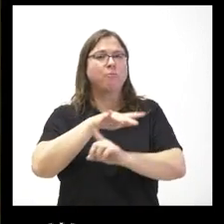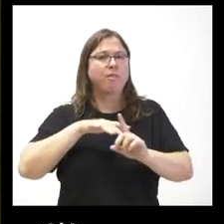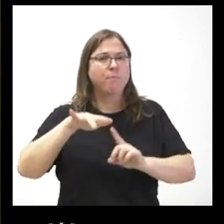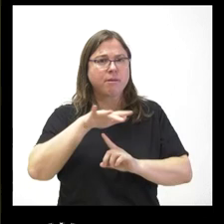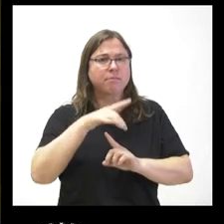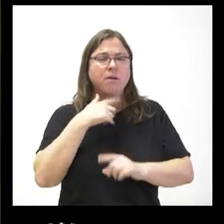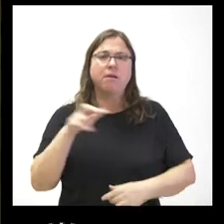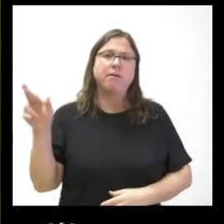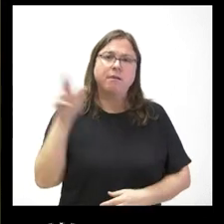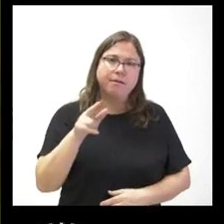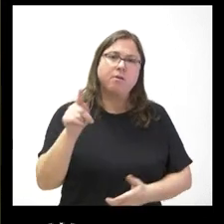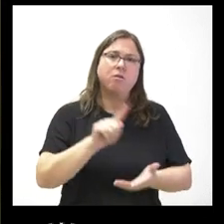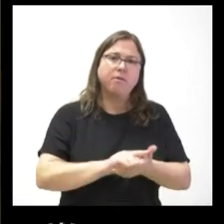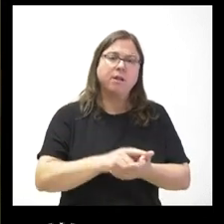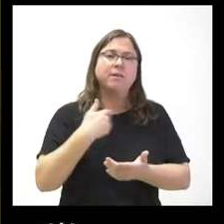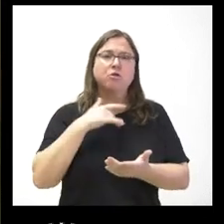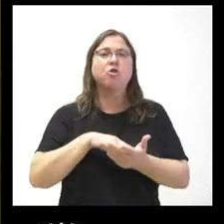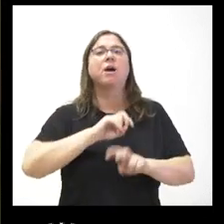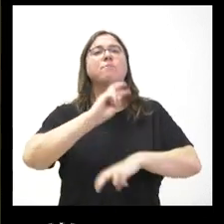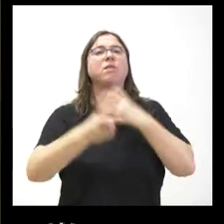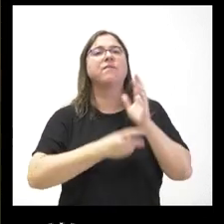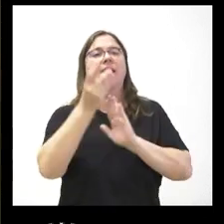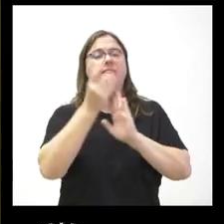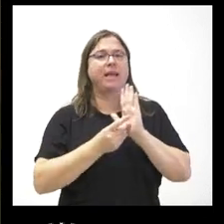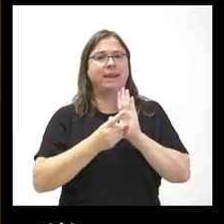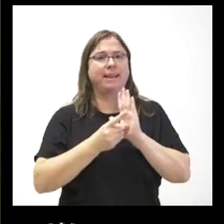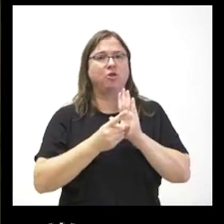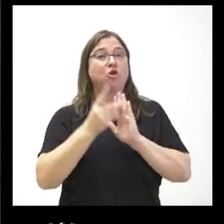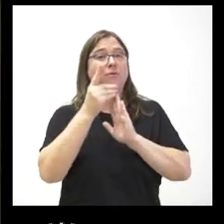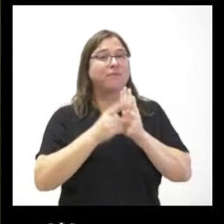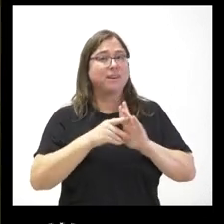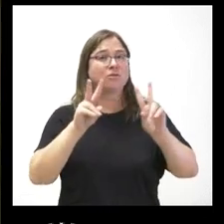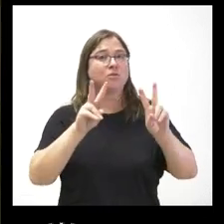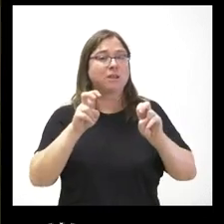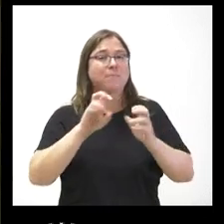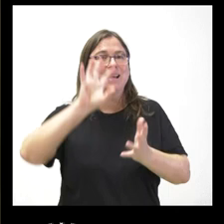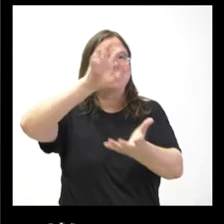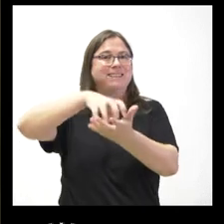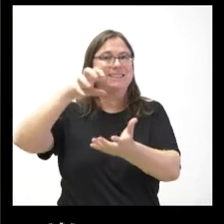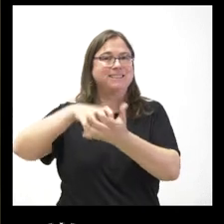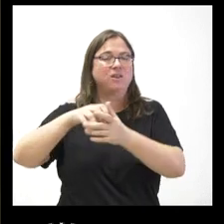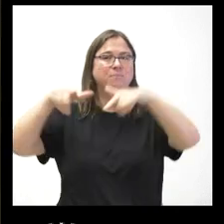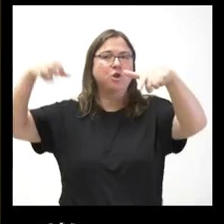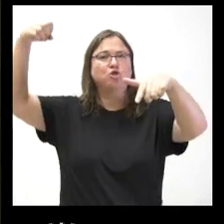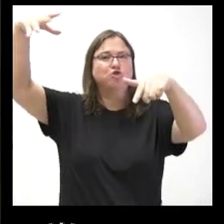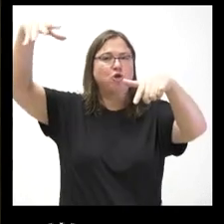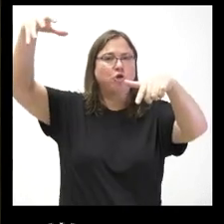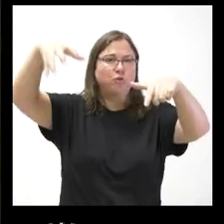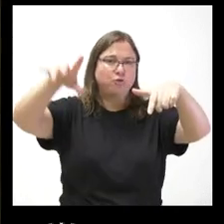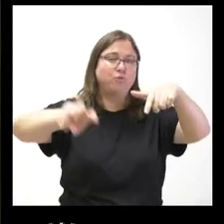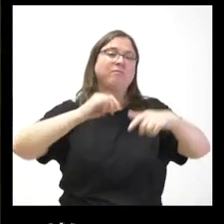insistir en que eh va a haber modificaciones en los decretos eh respecto a las instalaciones fotovoltaicas o de